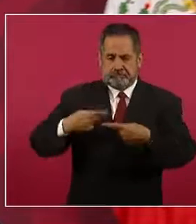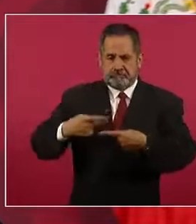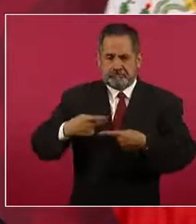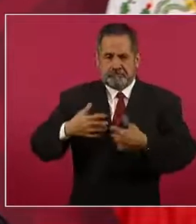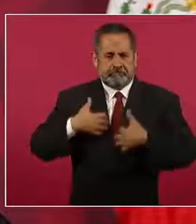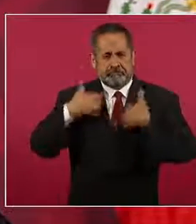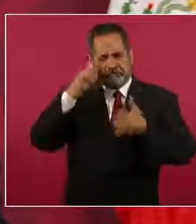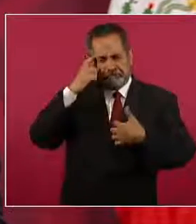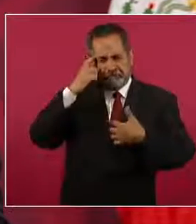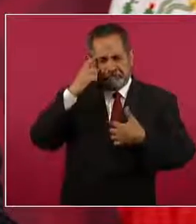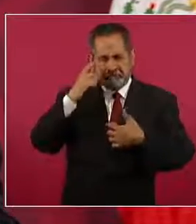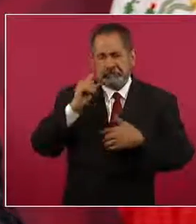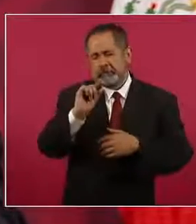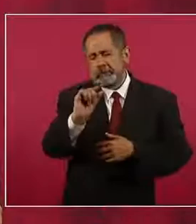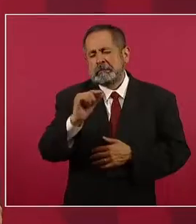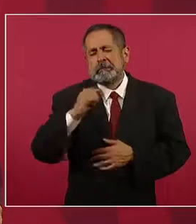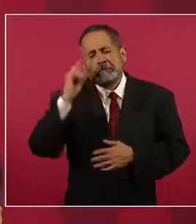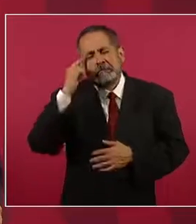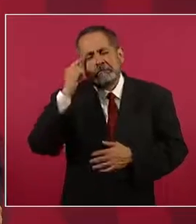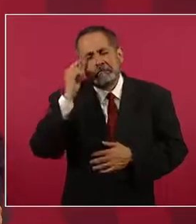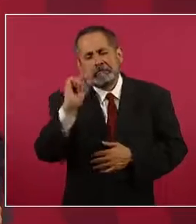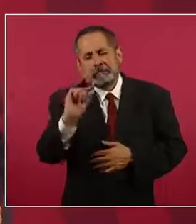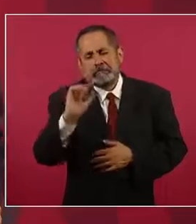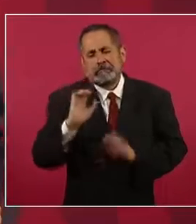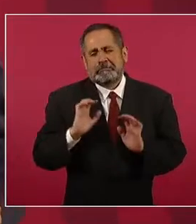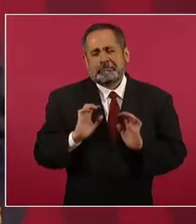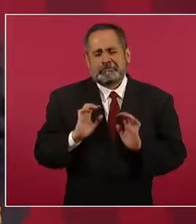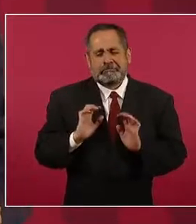no mucho, no, poquito,